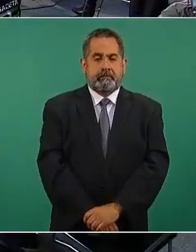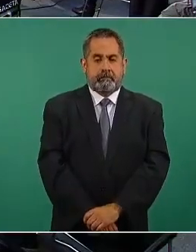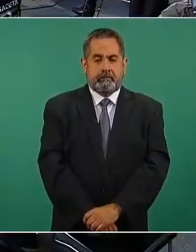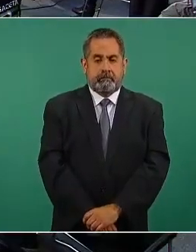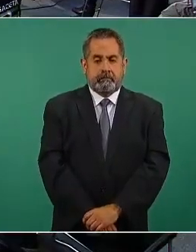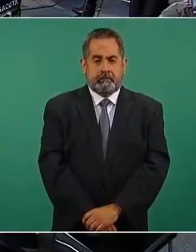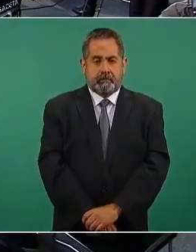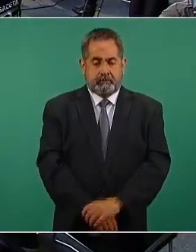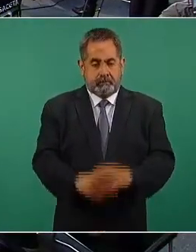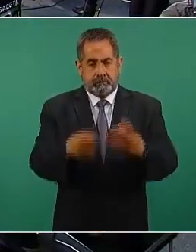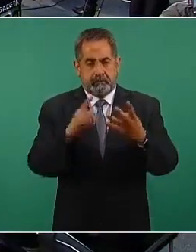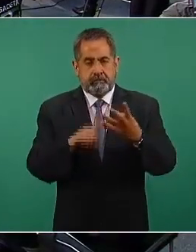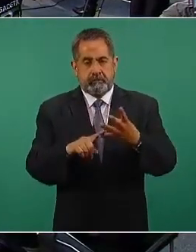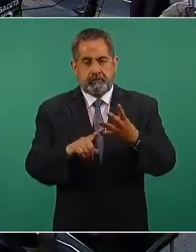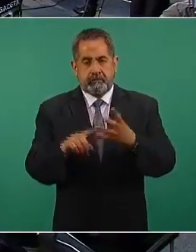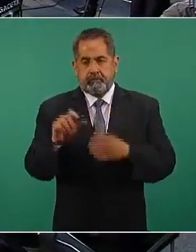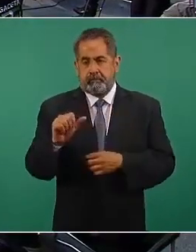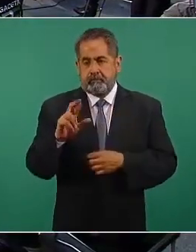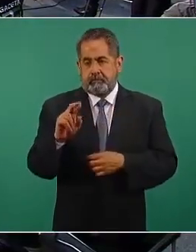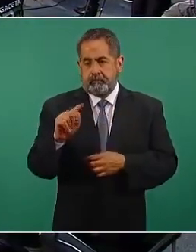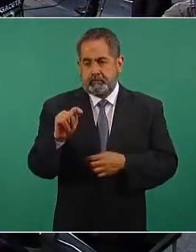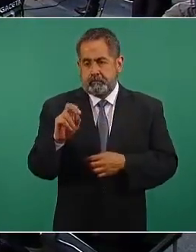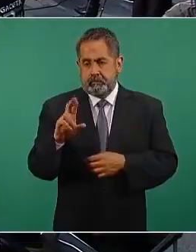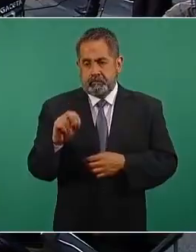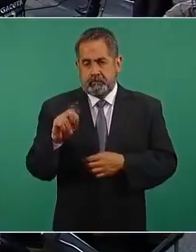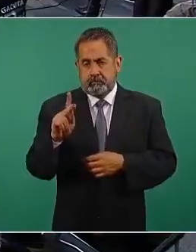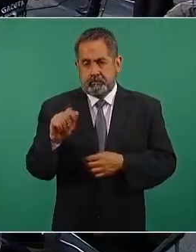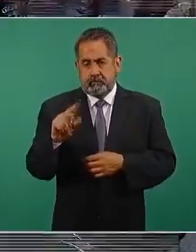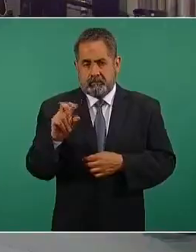presidente. Vamos con Arturo Pavón.